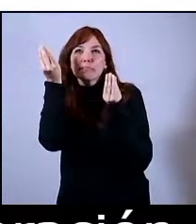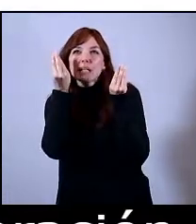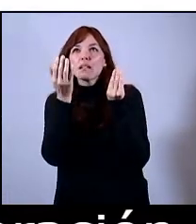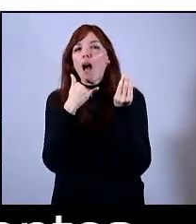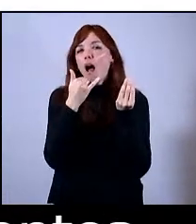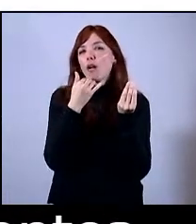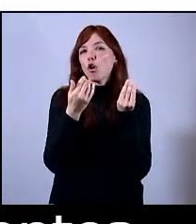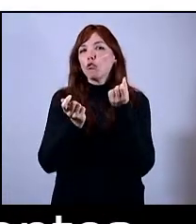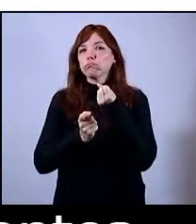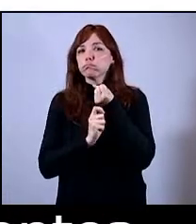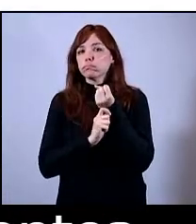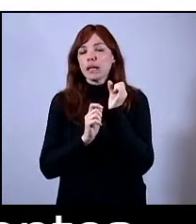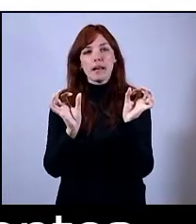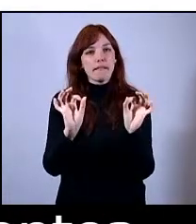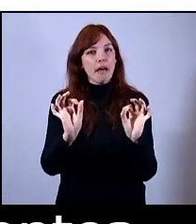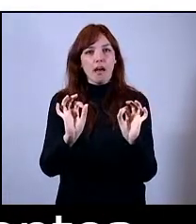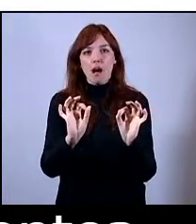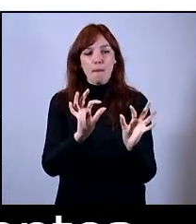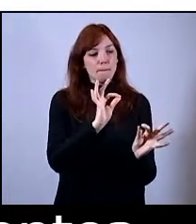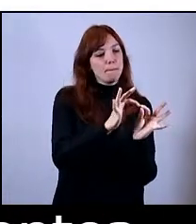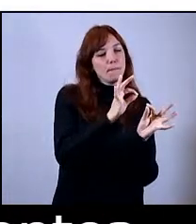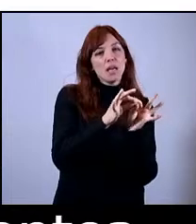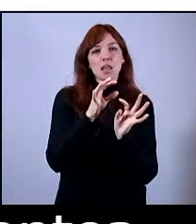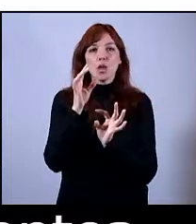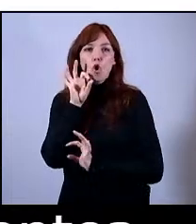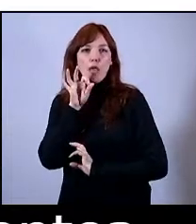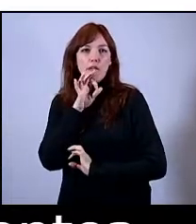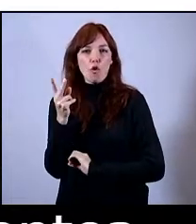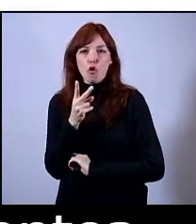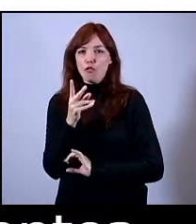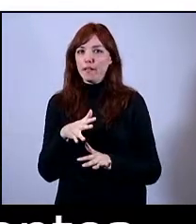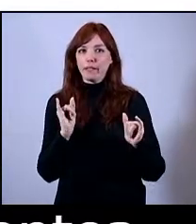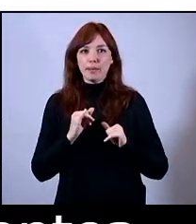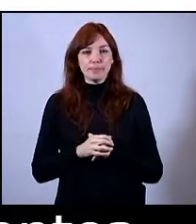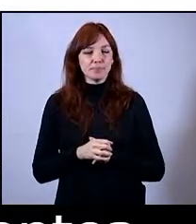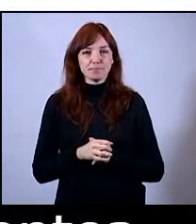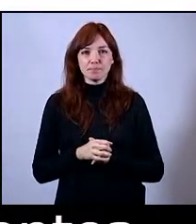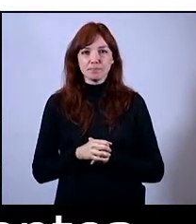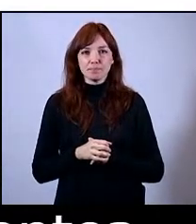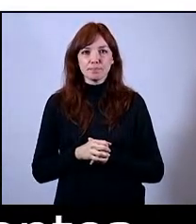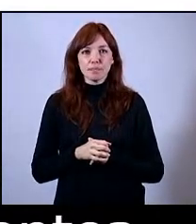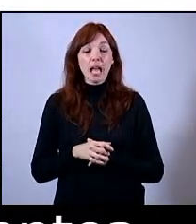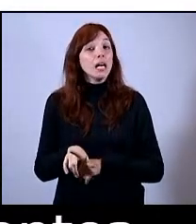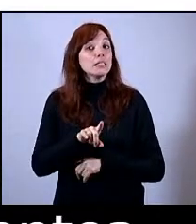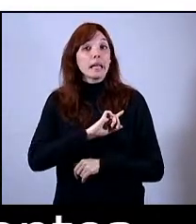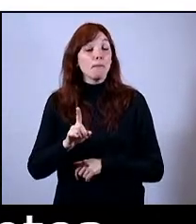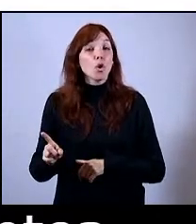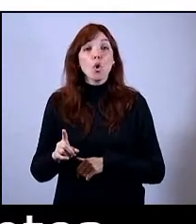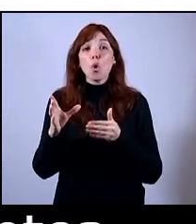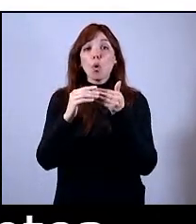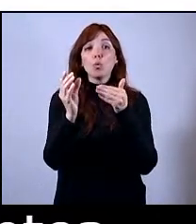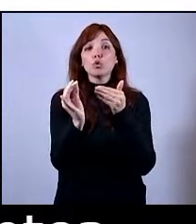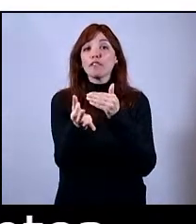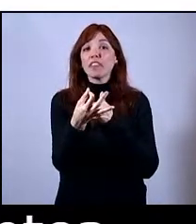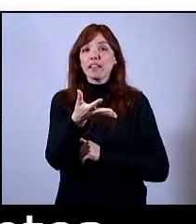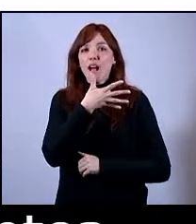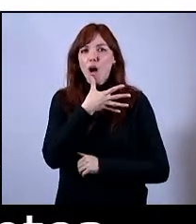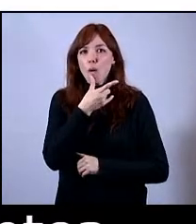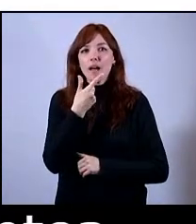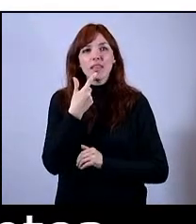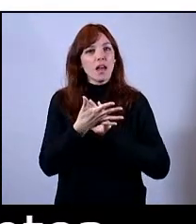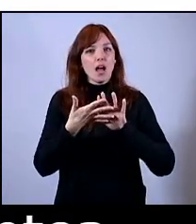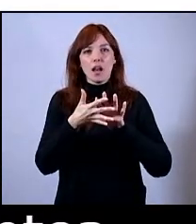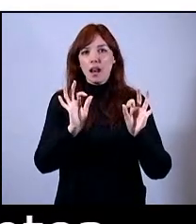nada para la vid y el olivar. Tampoco plantea nada para el uso eficiente del agua, para todo lo que